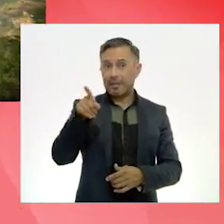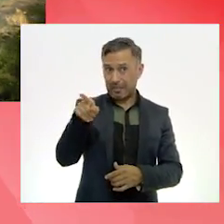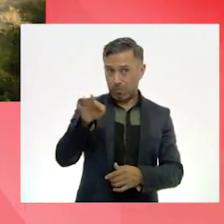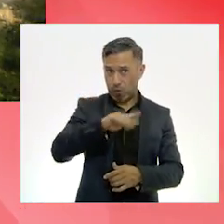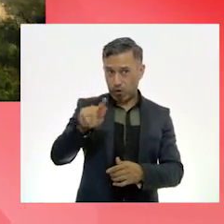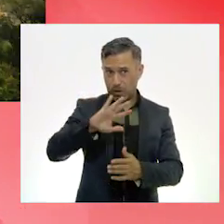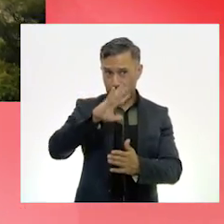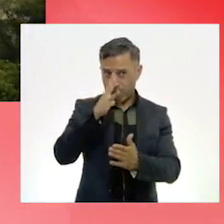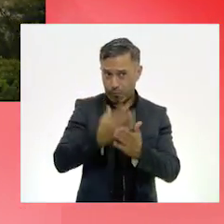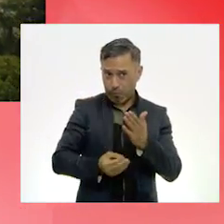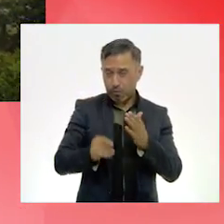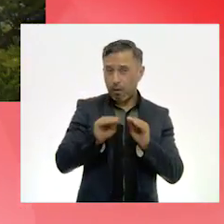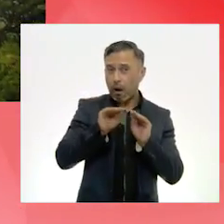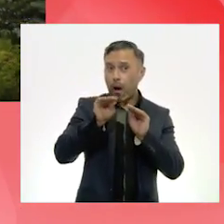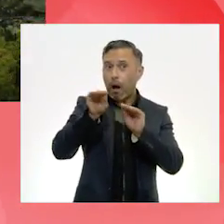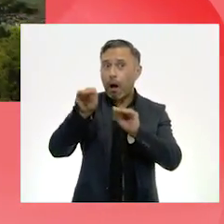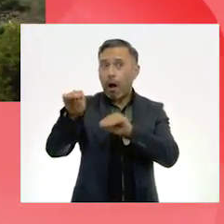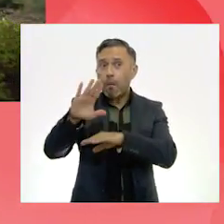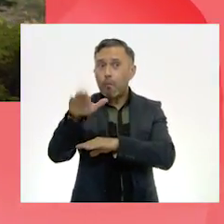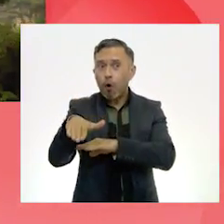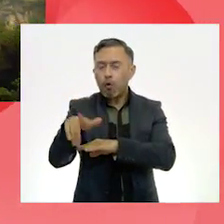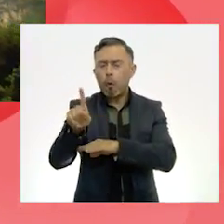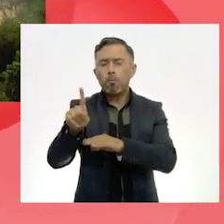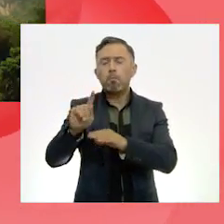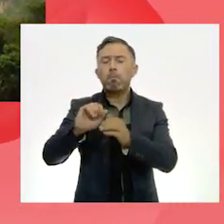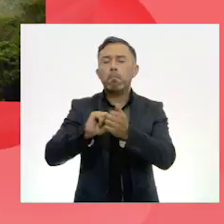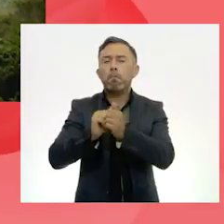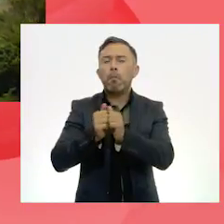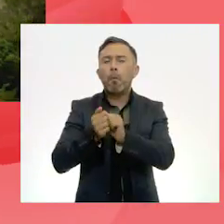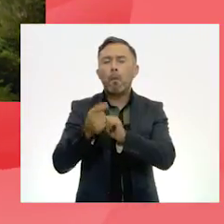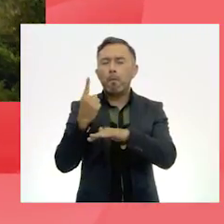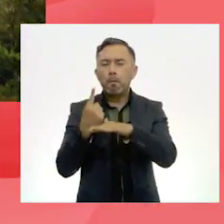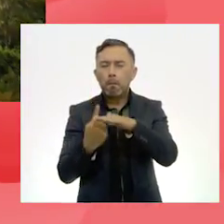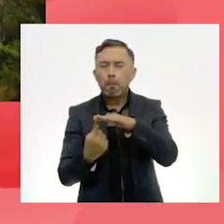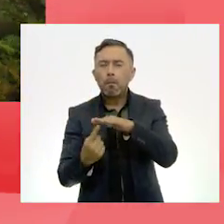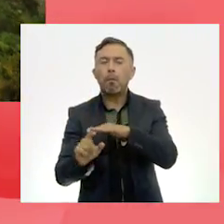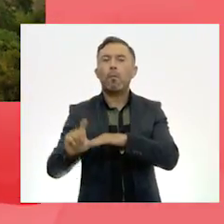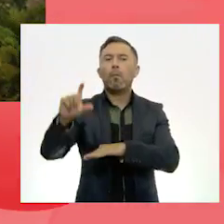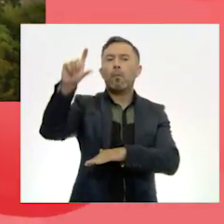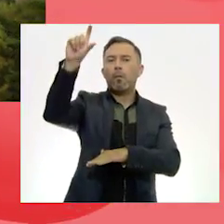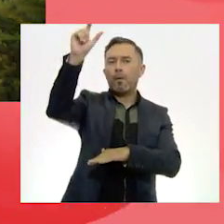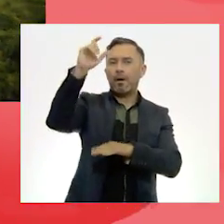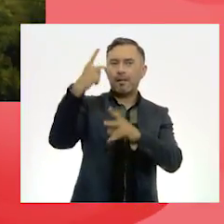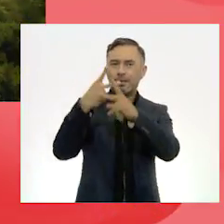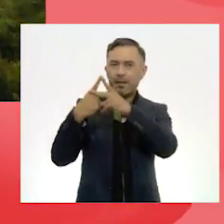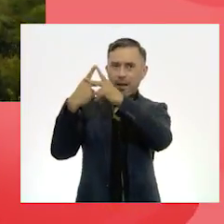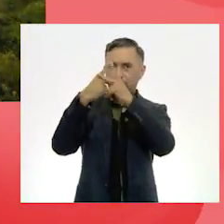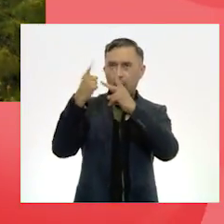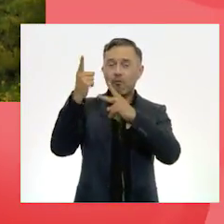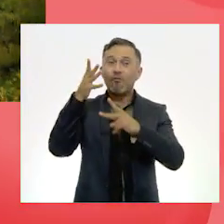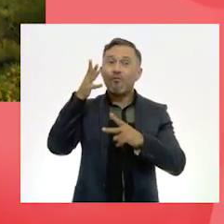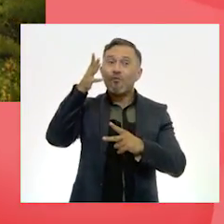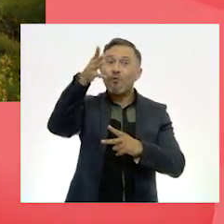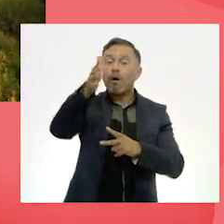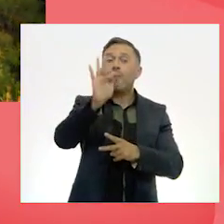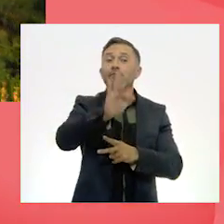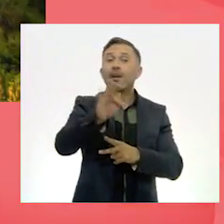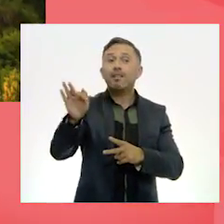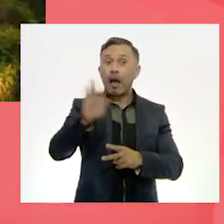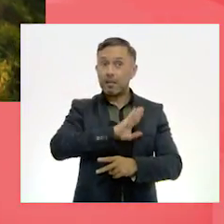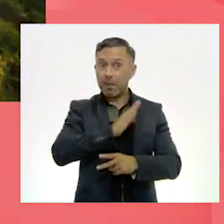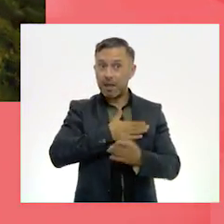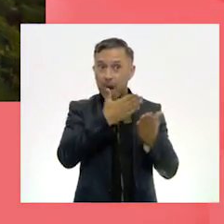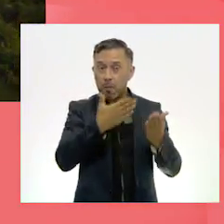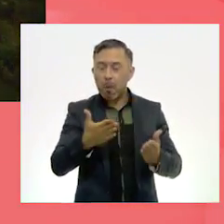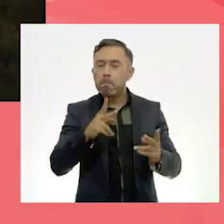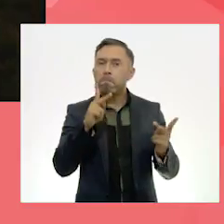exilio. Se convirtió en una estrella y prometió regresar en una fecha que coincidió con la llegada de los españoles. Pero